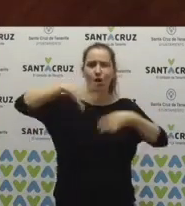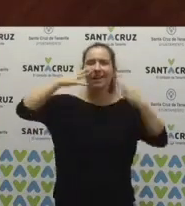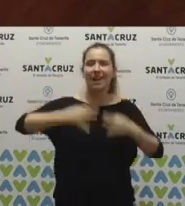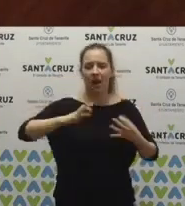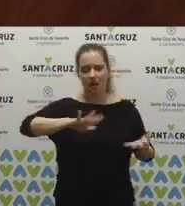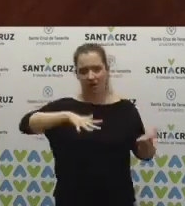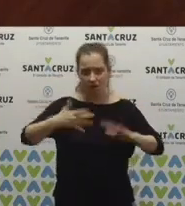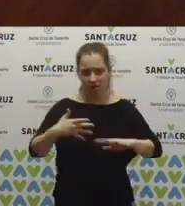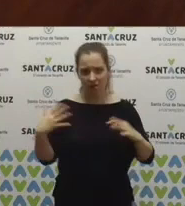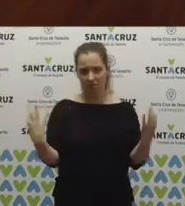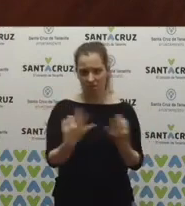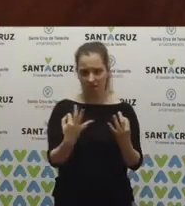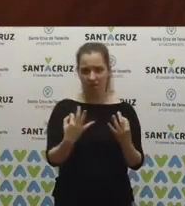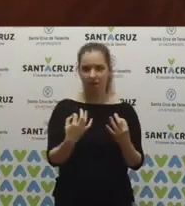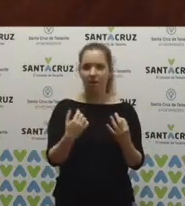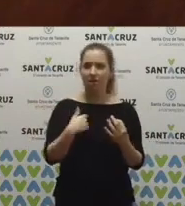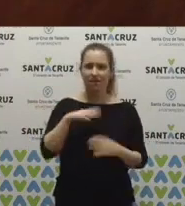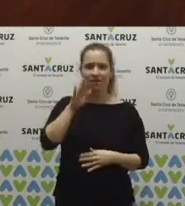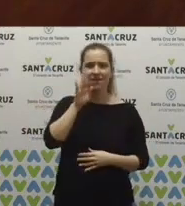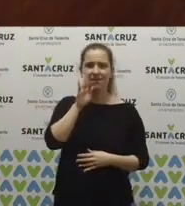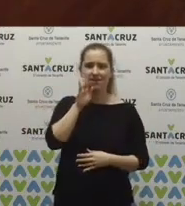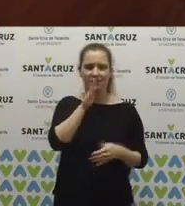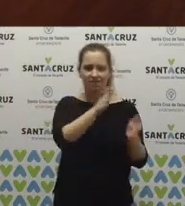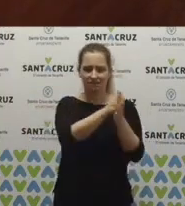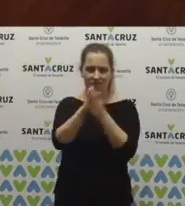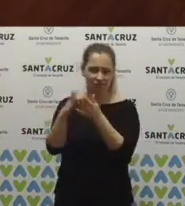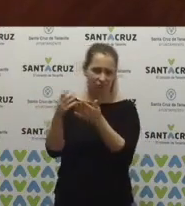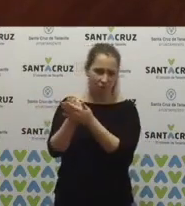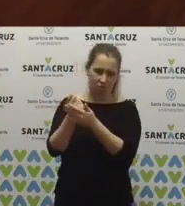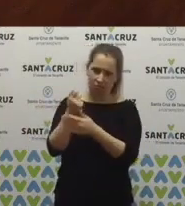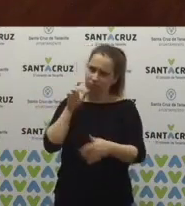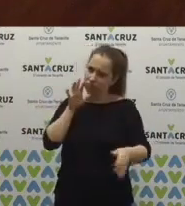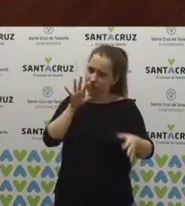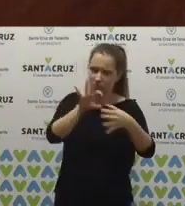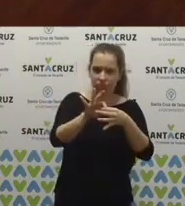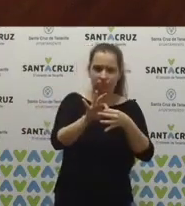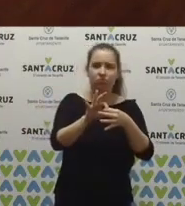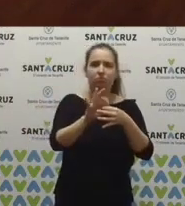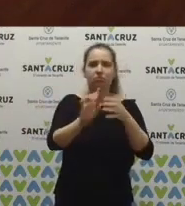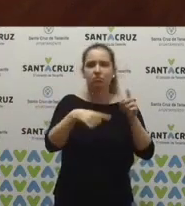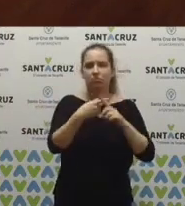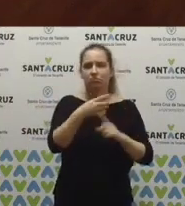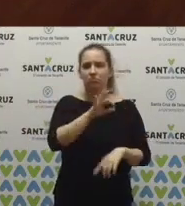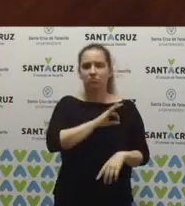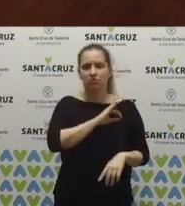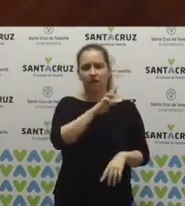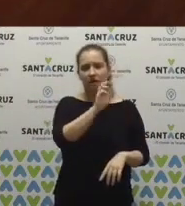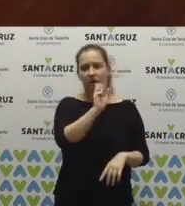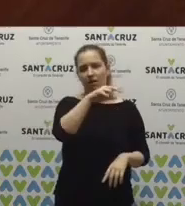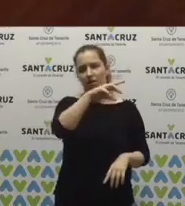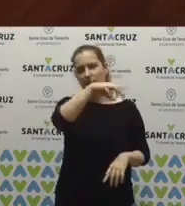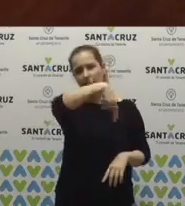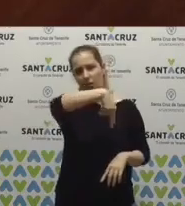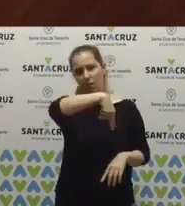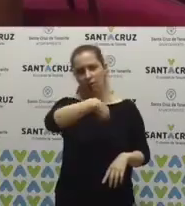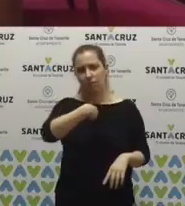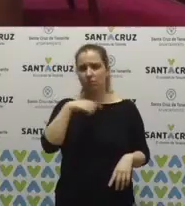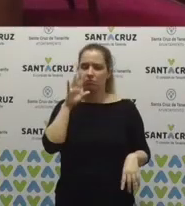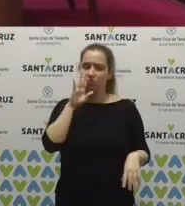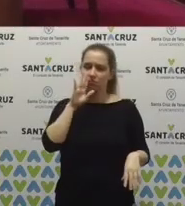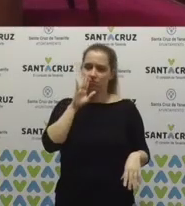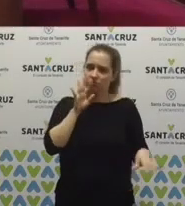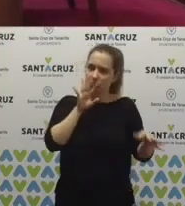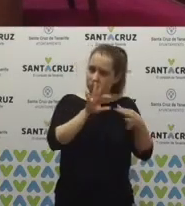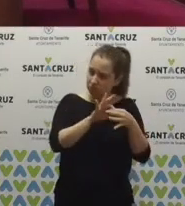sumo a muchas de las palabras de las afirmaciones de mi compañero ramón trujillo que desde luego creo que ha